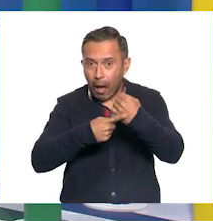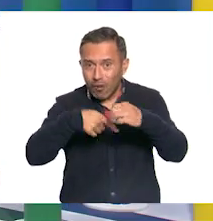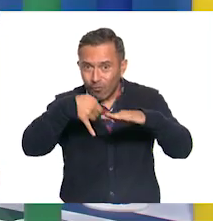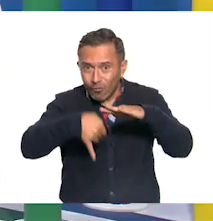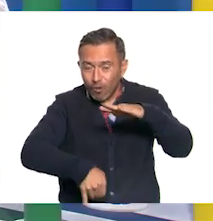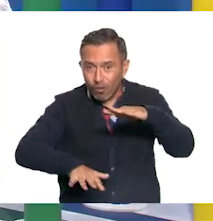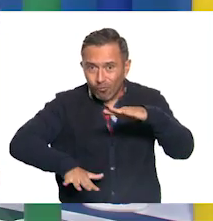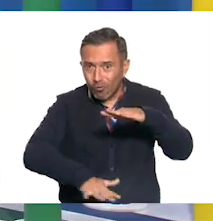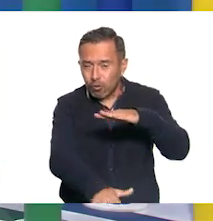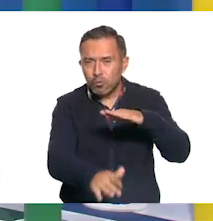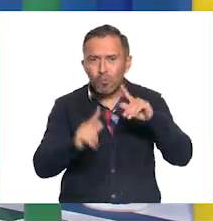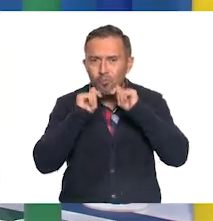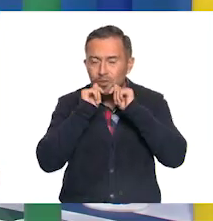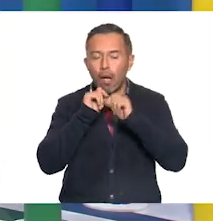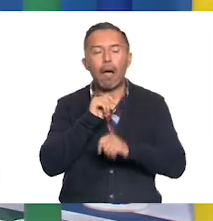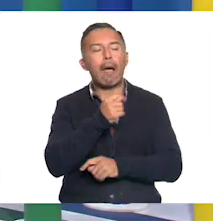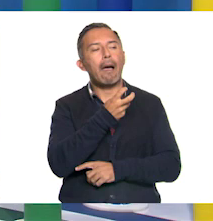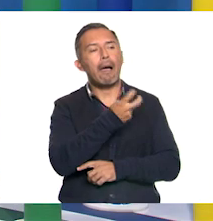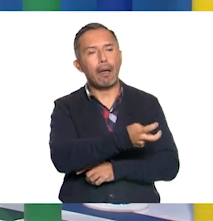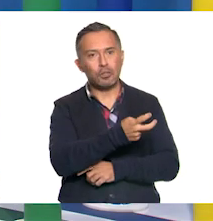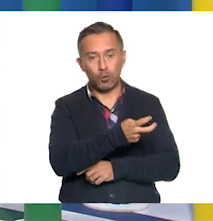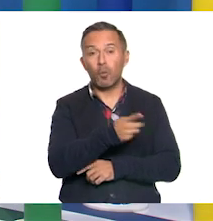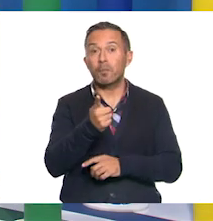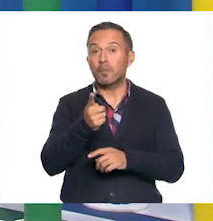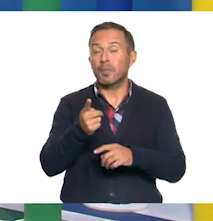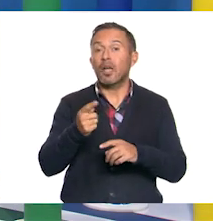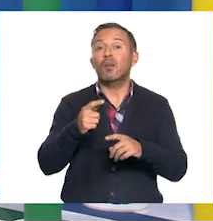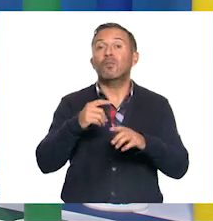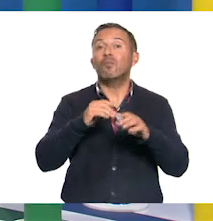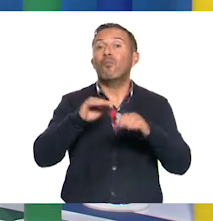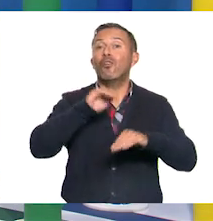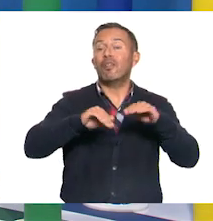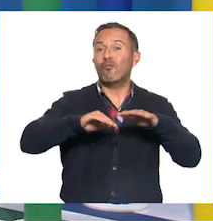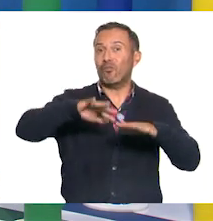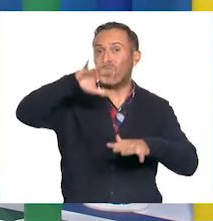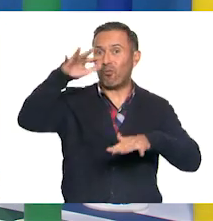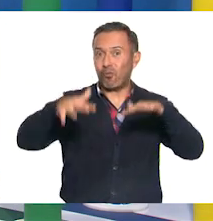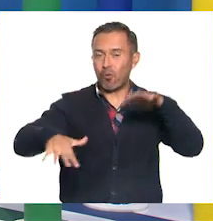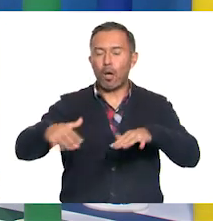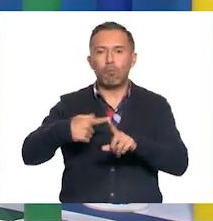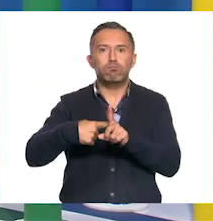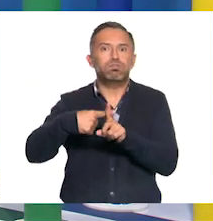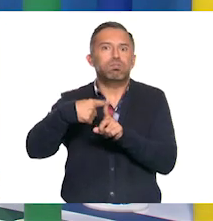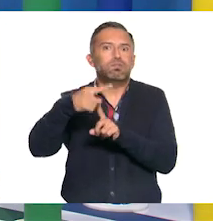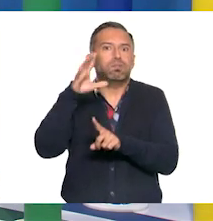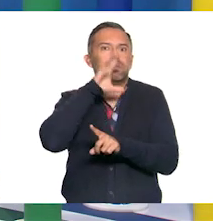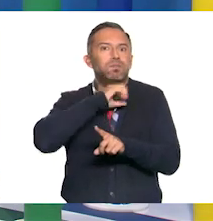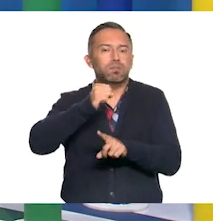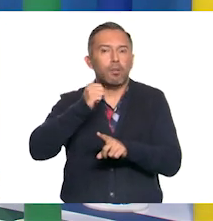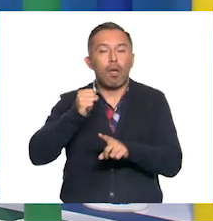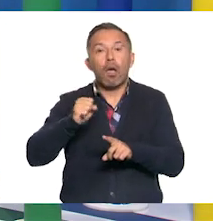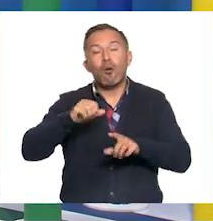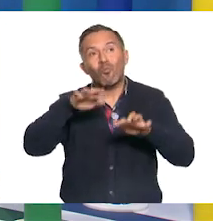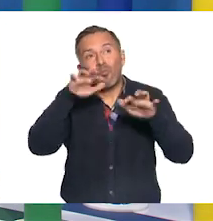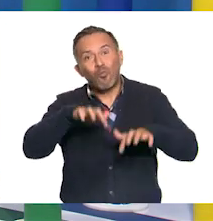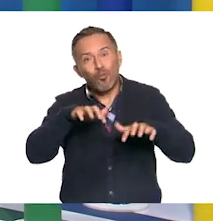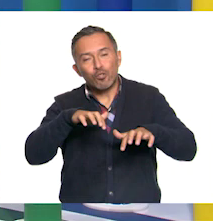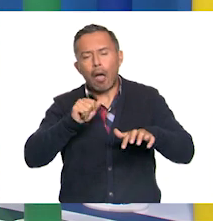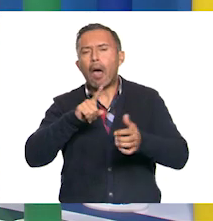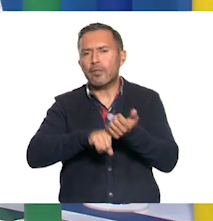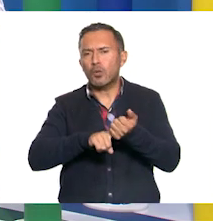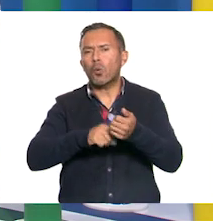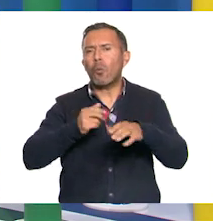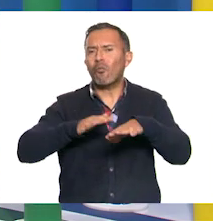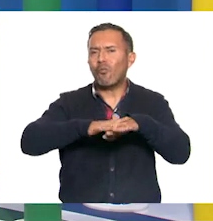Así es, Larisa. La altitud, las altas temperaturas y la disponibilidad de agua, sin importar si es superficial o